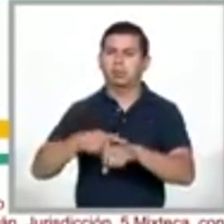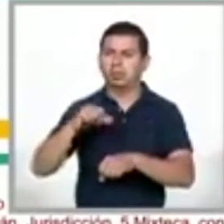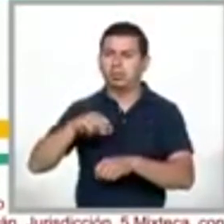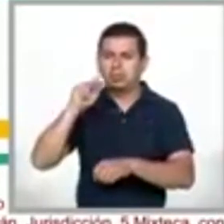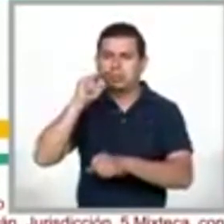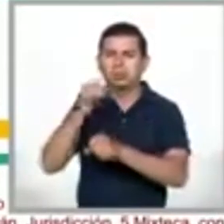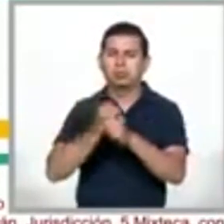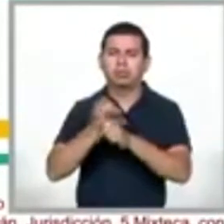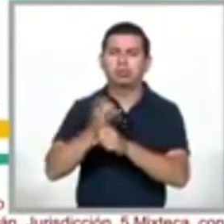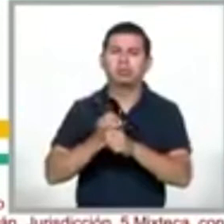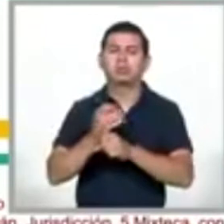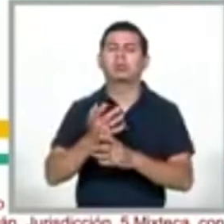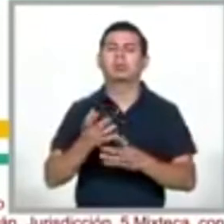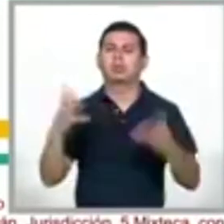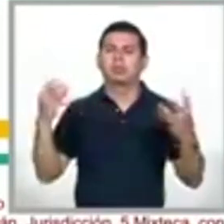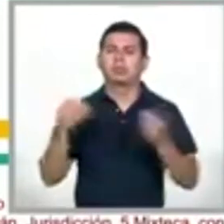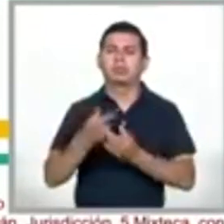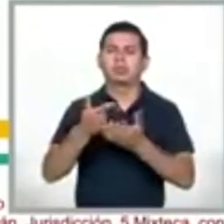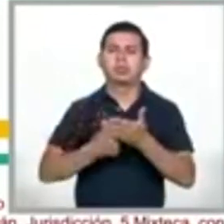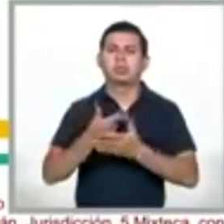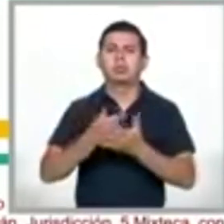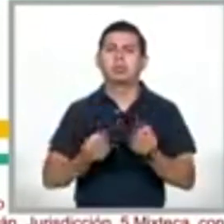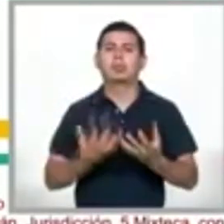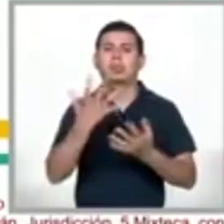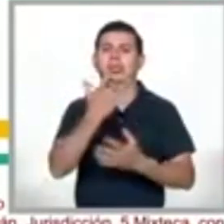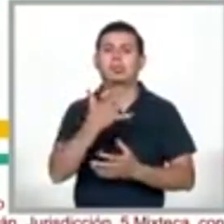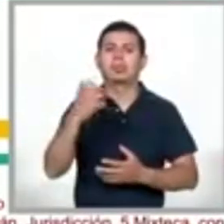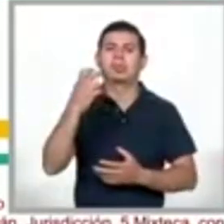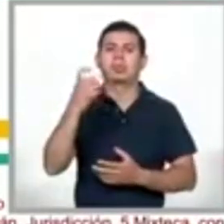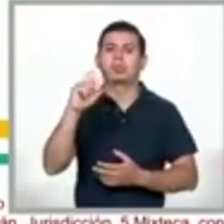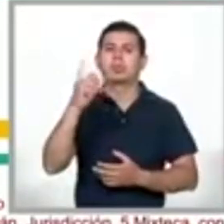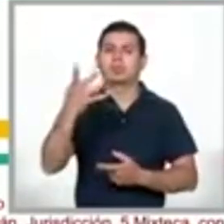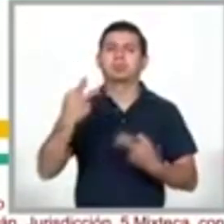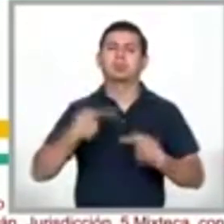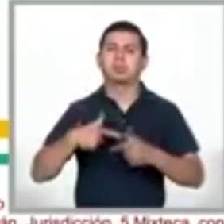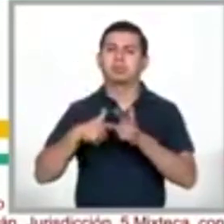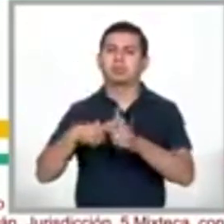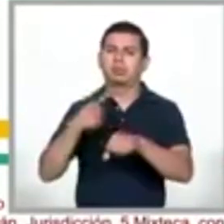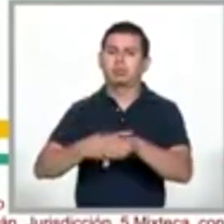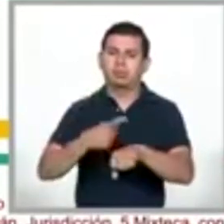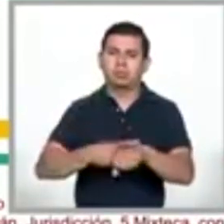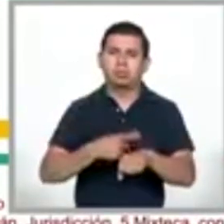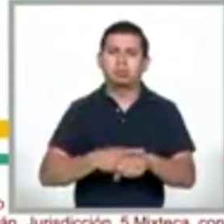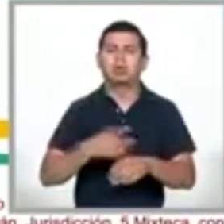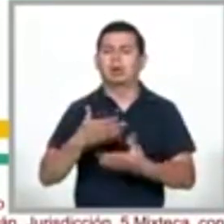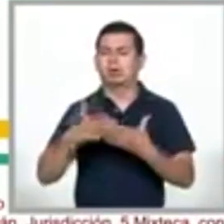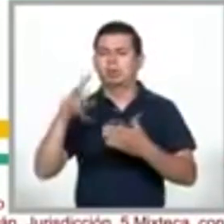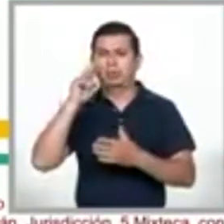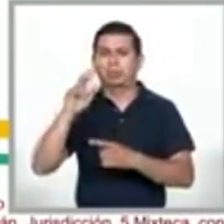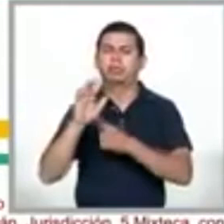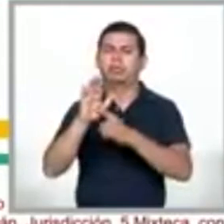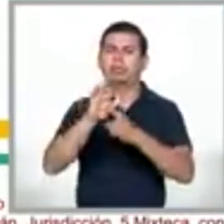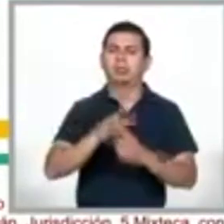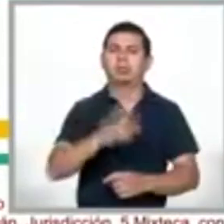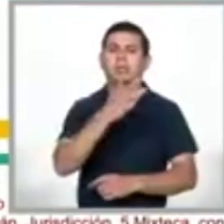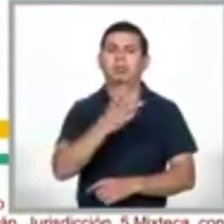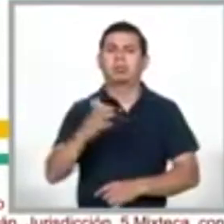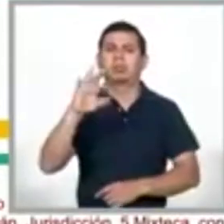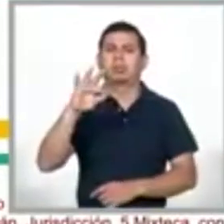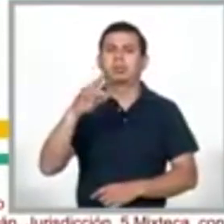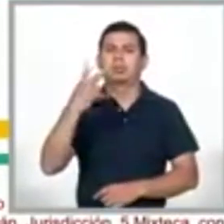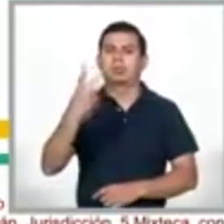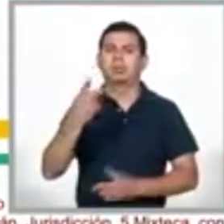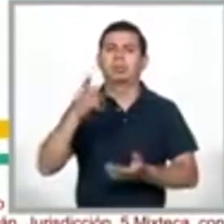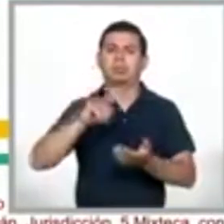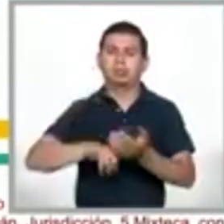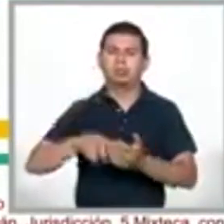jornada, contabilizamos un total de 524, distribuidos de la siguiente manera: